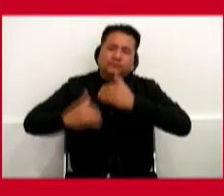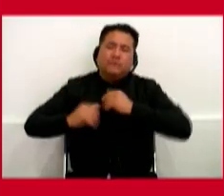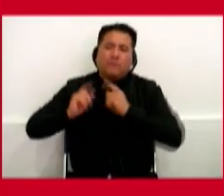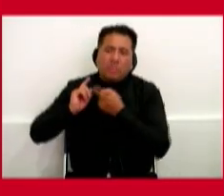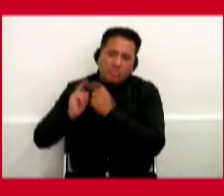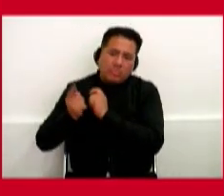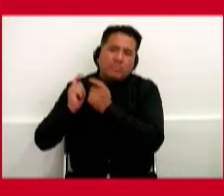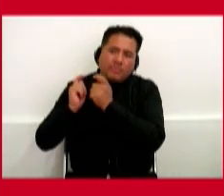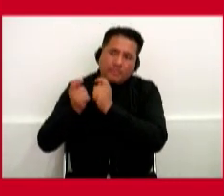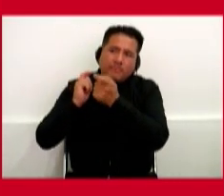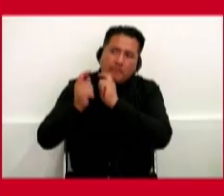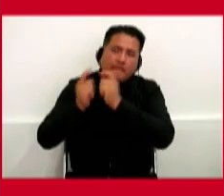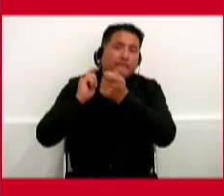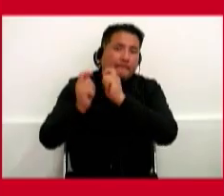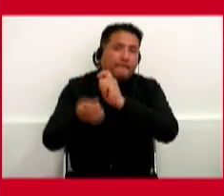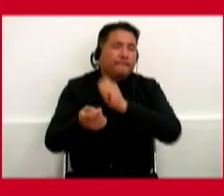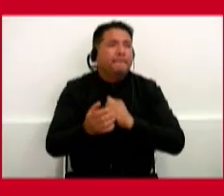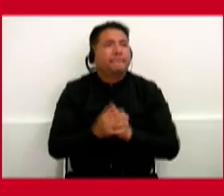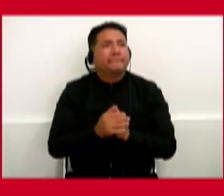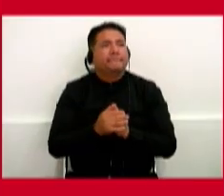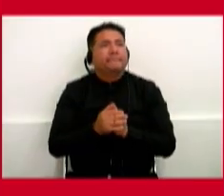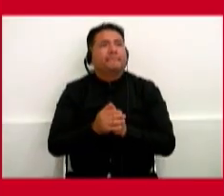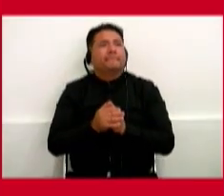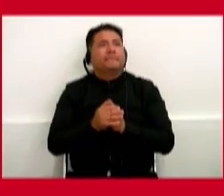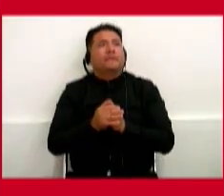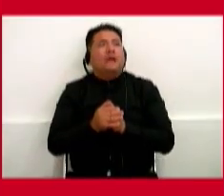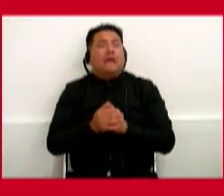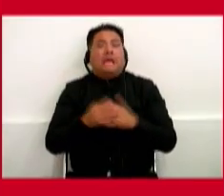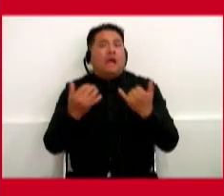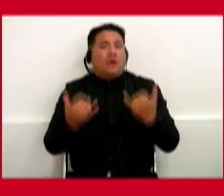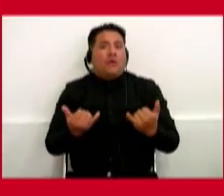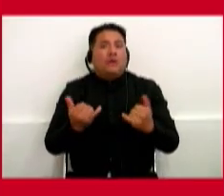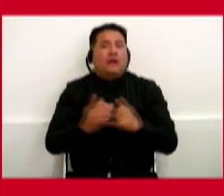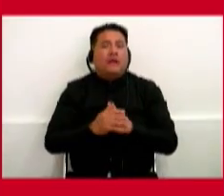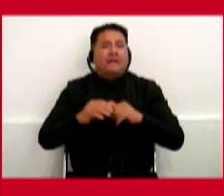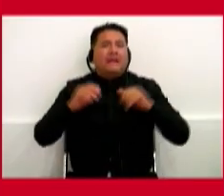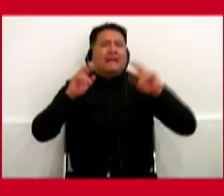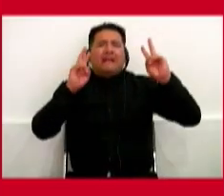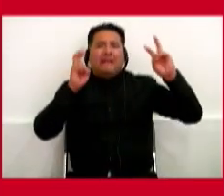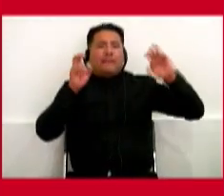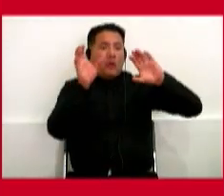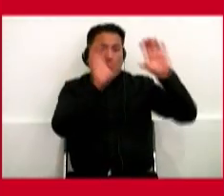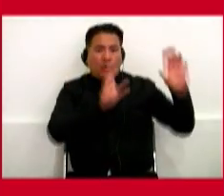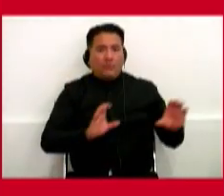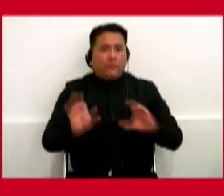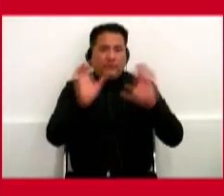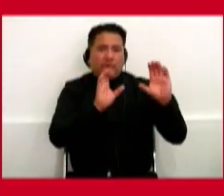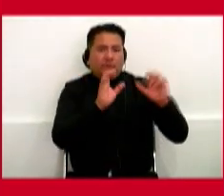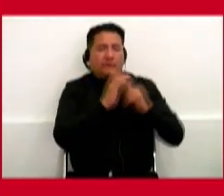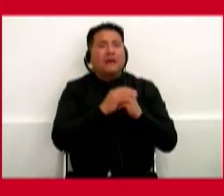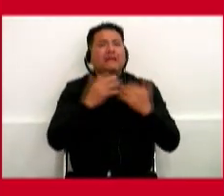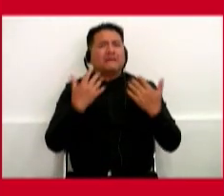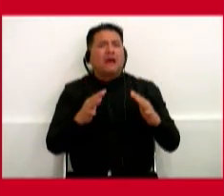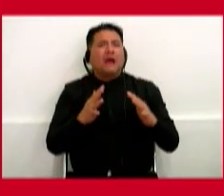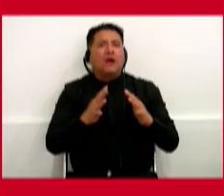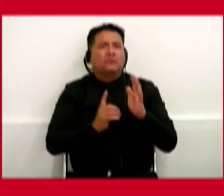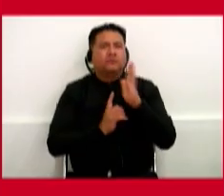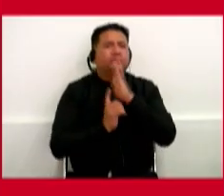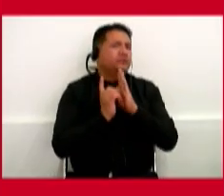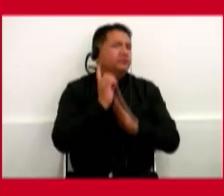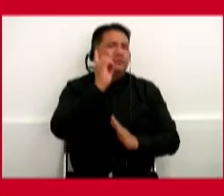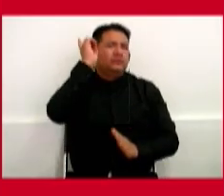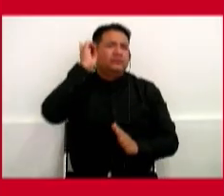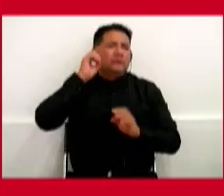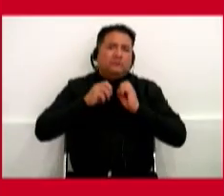que actualmente el tema de las computadoras se ha desarrollado rápidamente y ahora tenemos